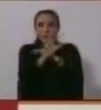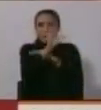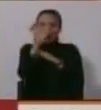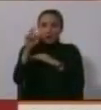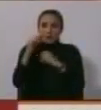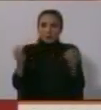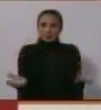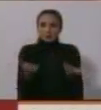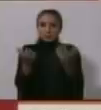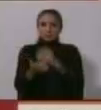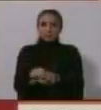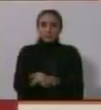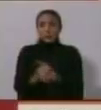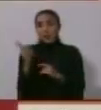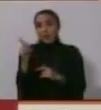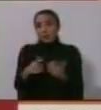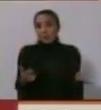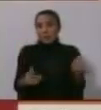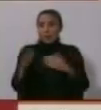Y la conferencia episcopal.